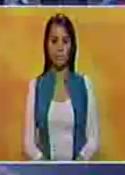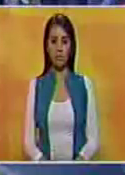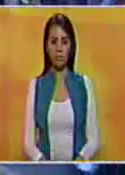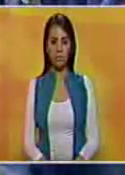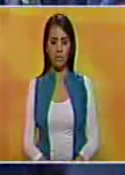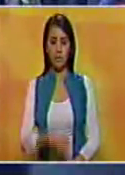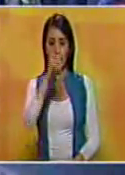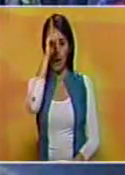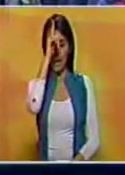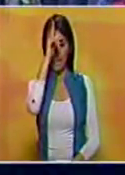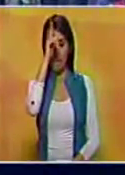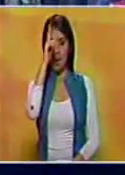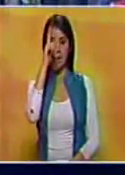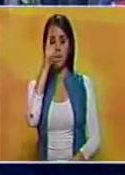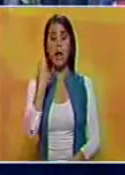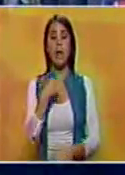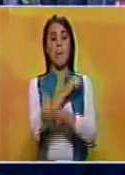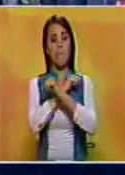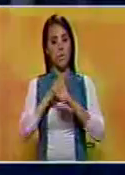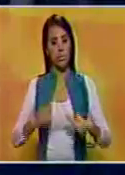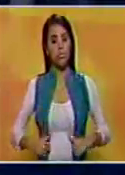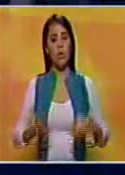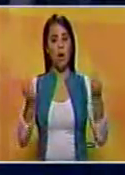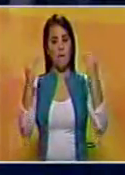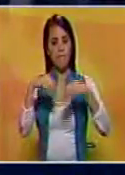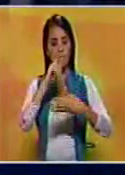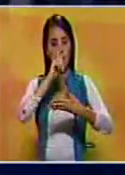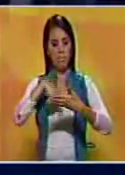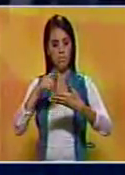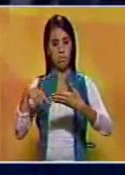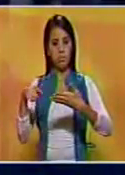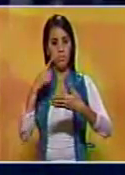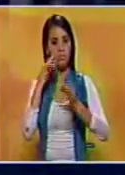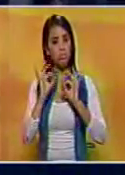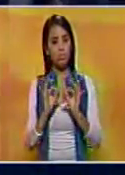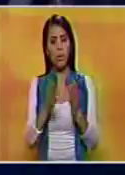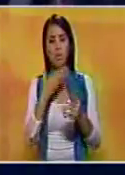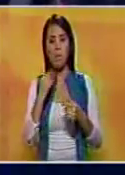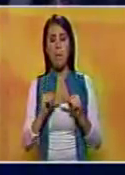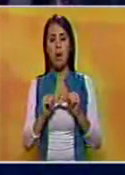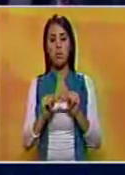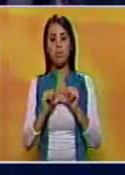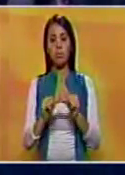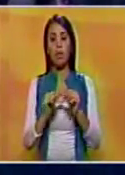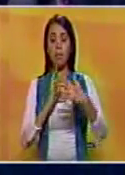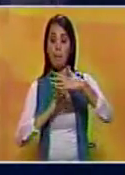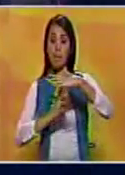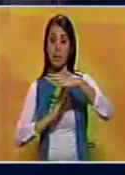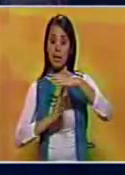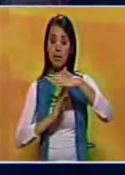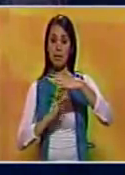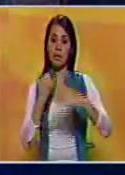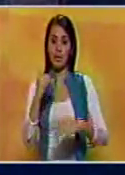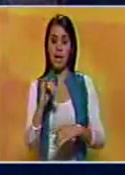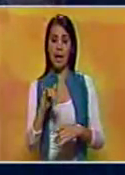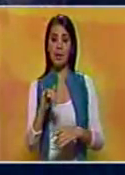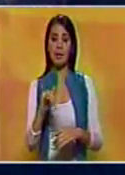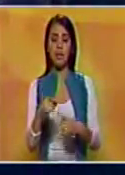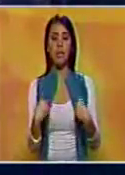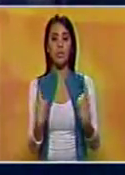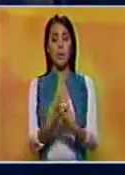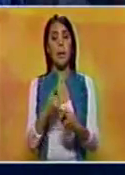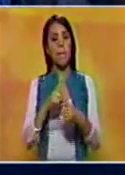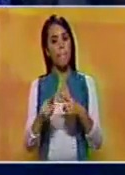cualificado. Alemania y Portugal firmaron un acuerdo basado en el convenio de Dublín para acelerar la devolución de inmigrantes que están en territorio germano, pero